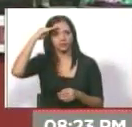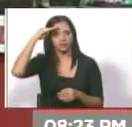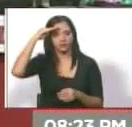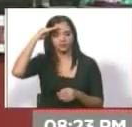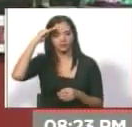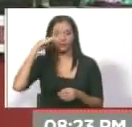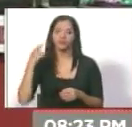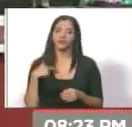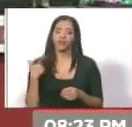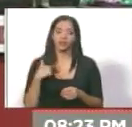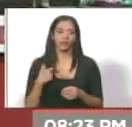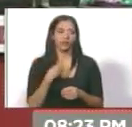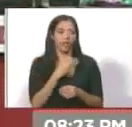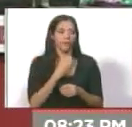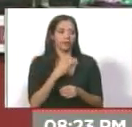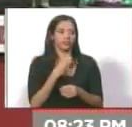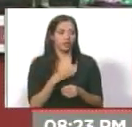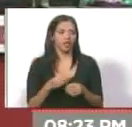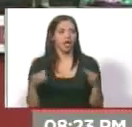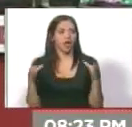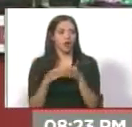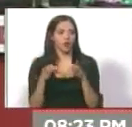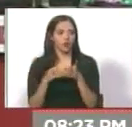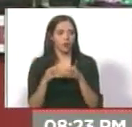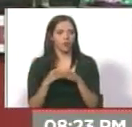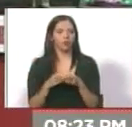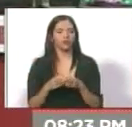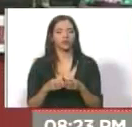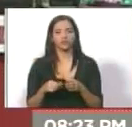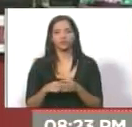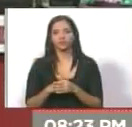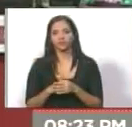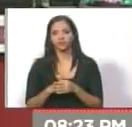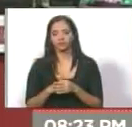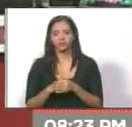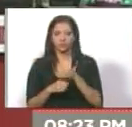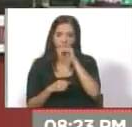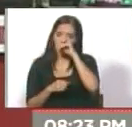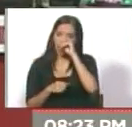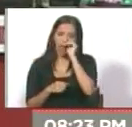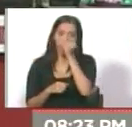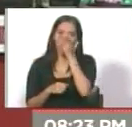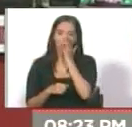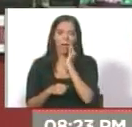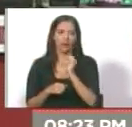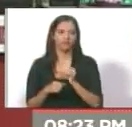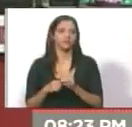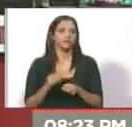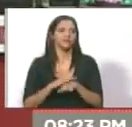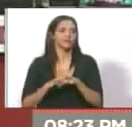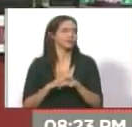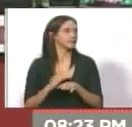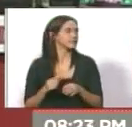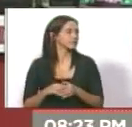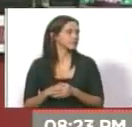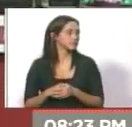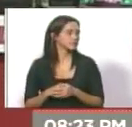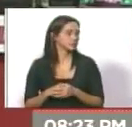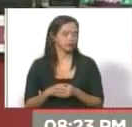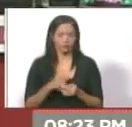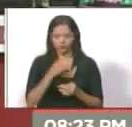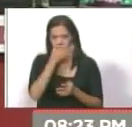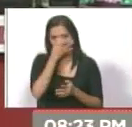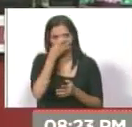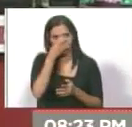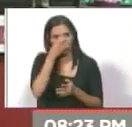desde un teniente que tenía unas misiones a un grupo de oficiales, y chequear. Y vayan ustedes enlazando,